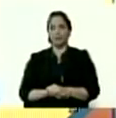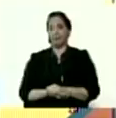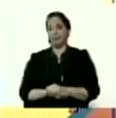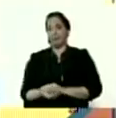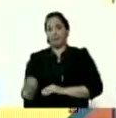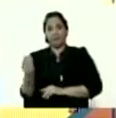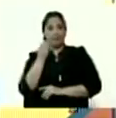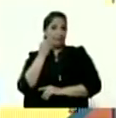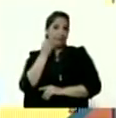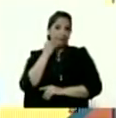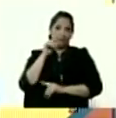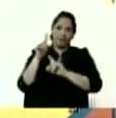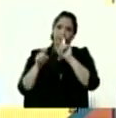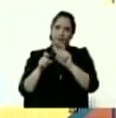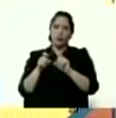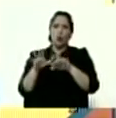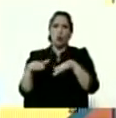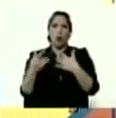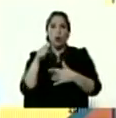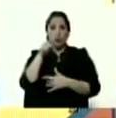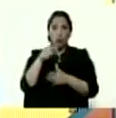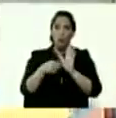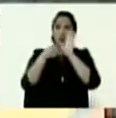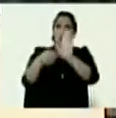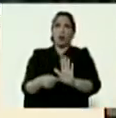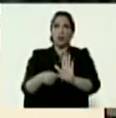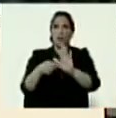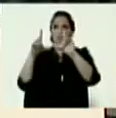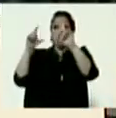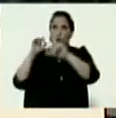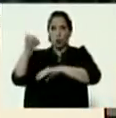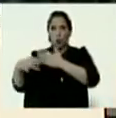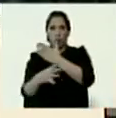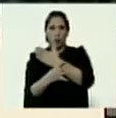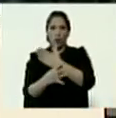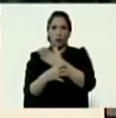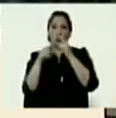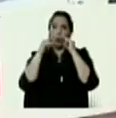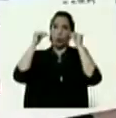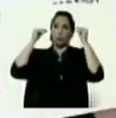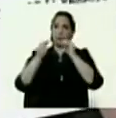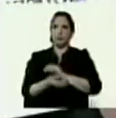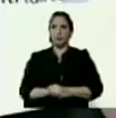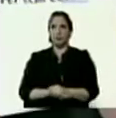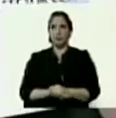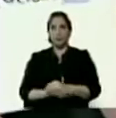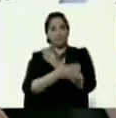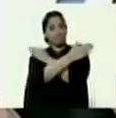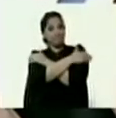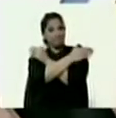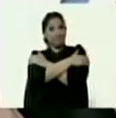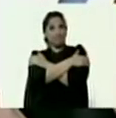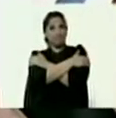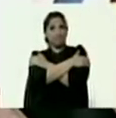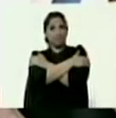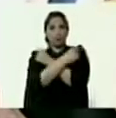manejaron. Cuando usted muestra una fotografía de Juan Guaidó sonreído, abrazado a un homicida,